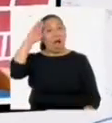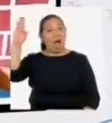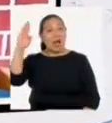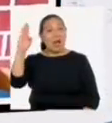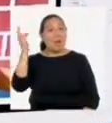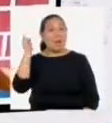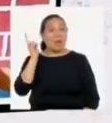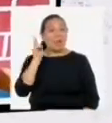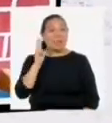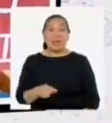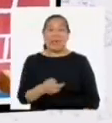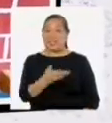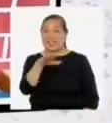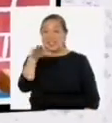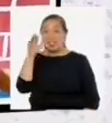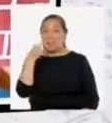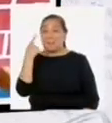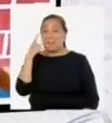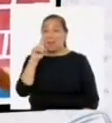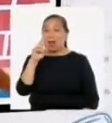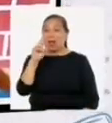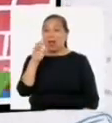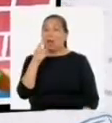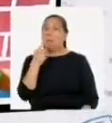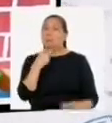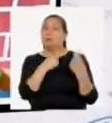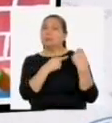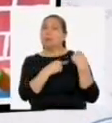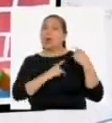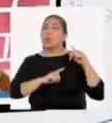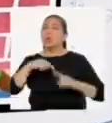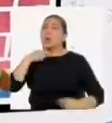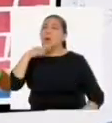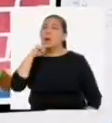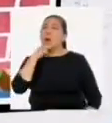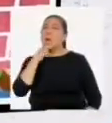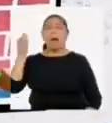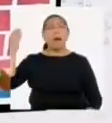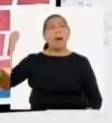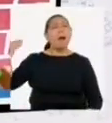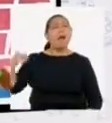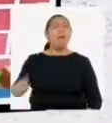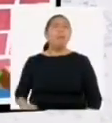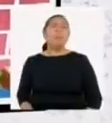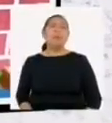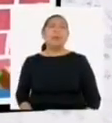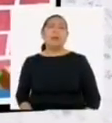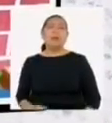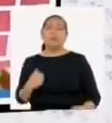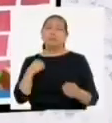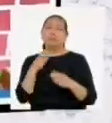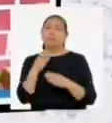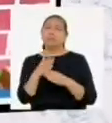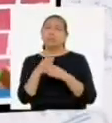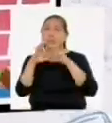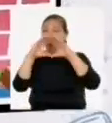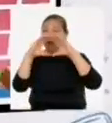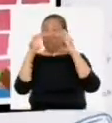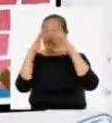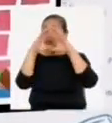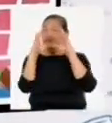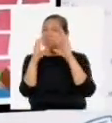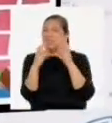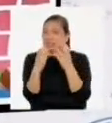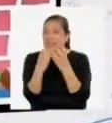Hola, profesora y Rodrigo. Para conocer los roles de algunas mujeres en el pasado, nos hemos apoyado de las